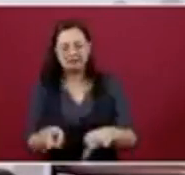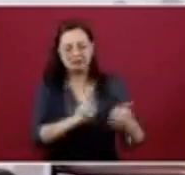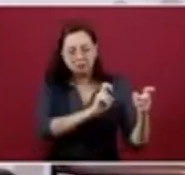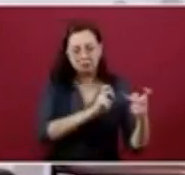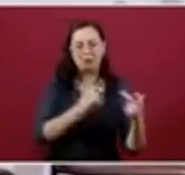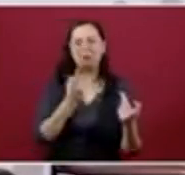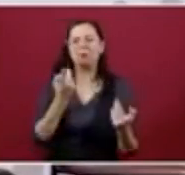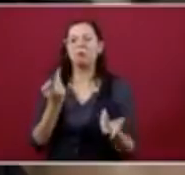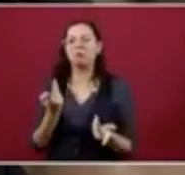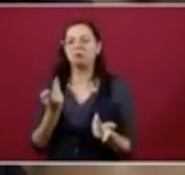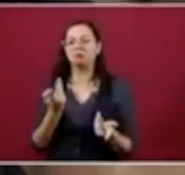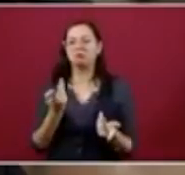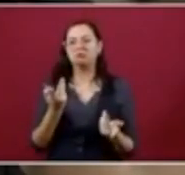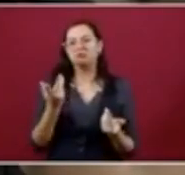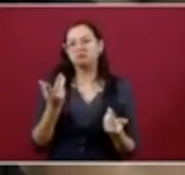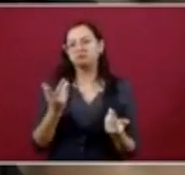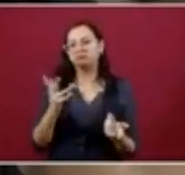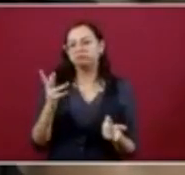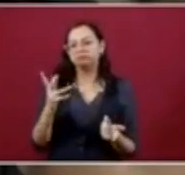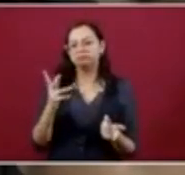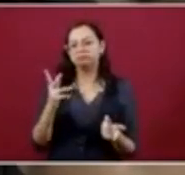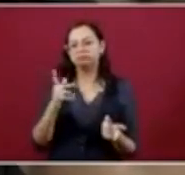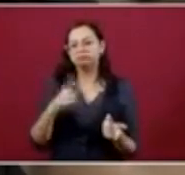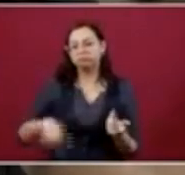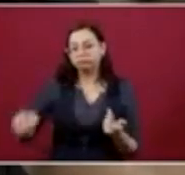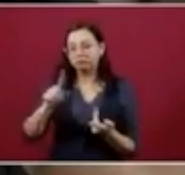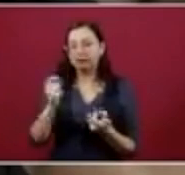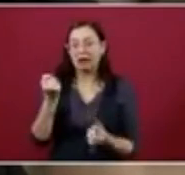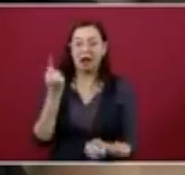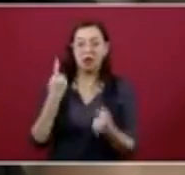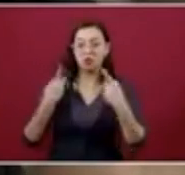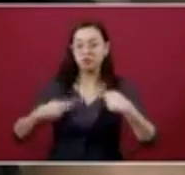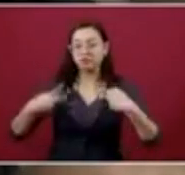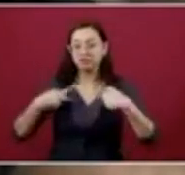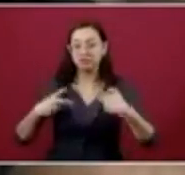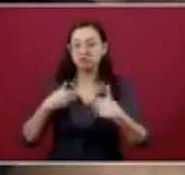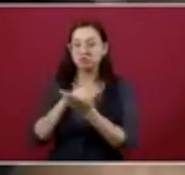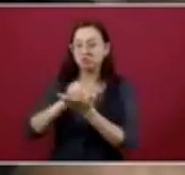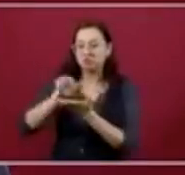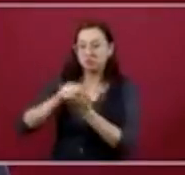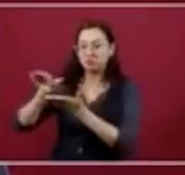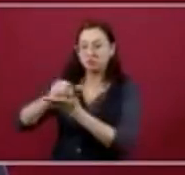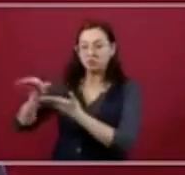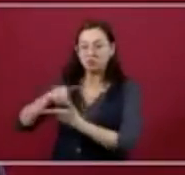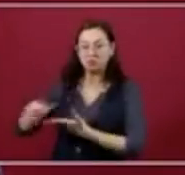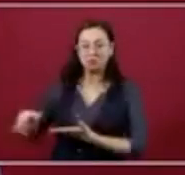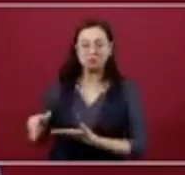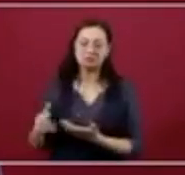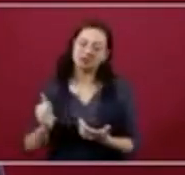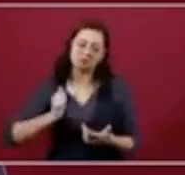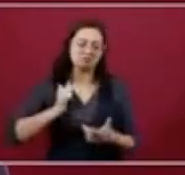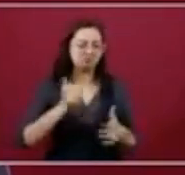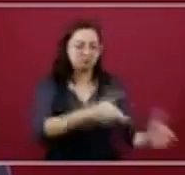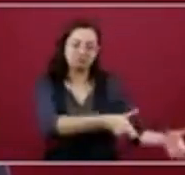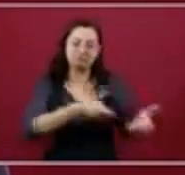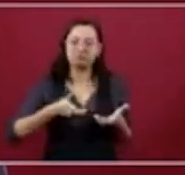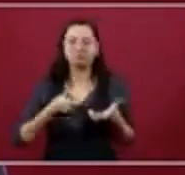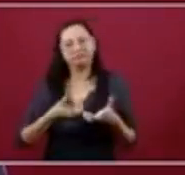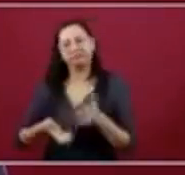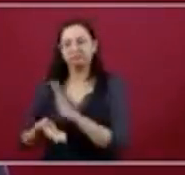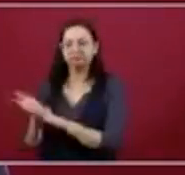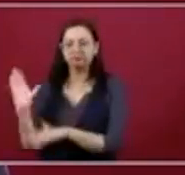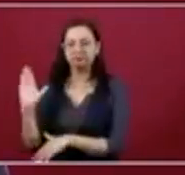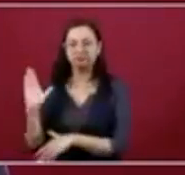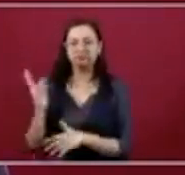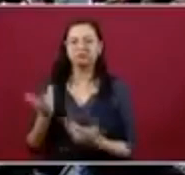robo, si es que los funcionarios que salieron se llevaron algún tipo de documentos de este acervo. Segunda pregunta, si esta